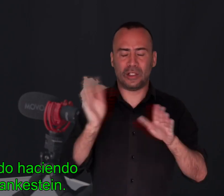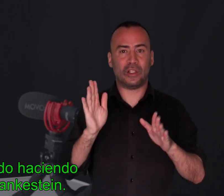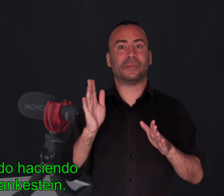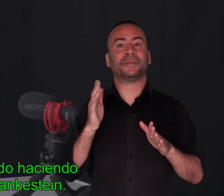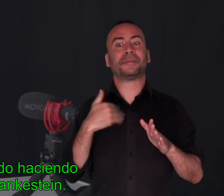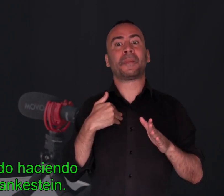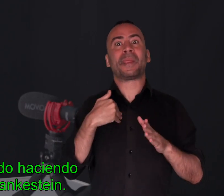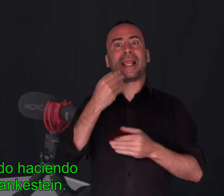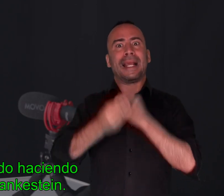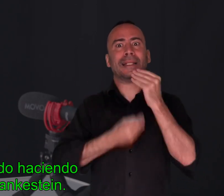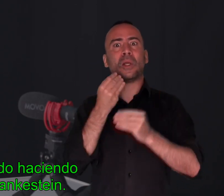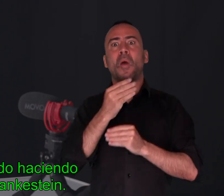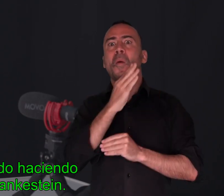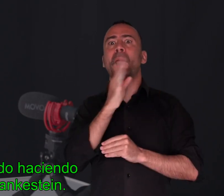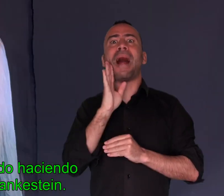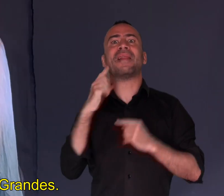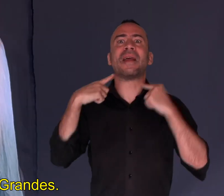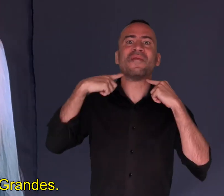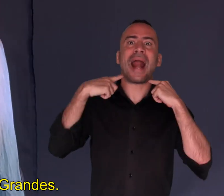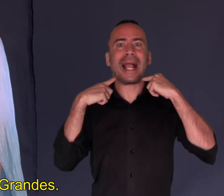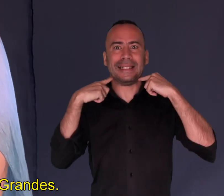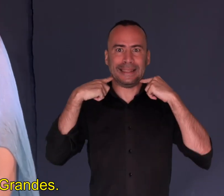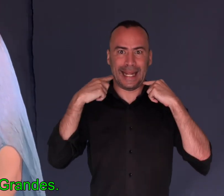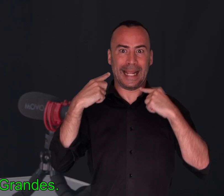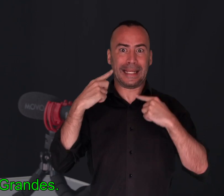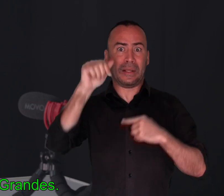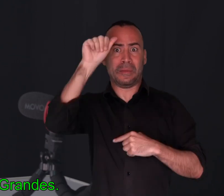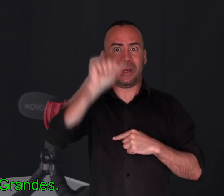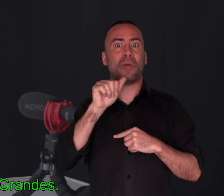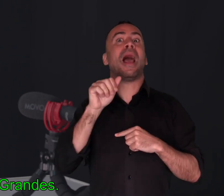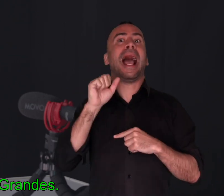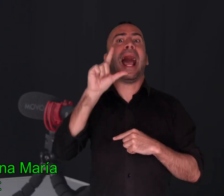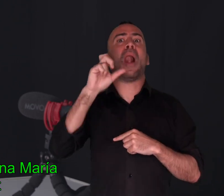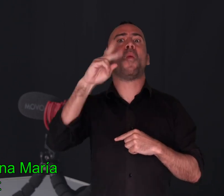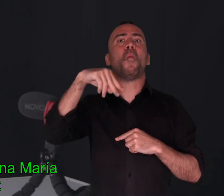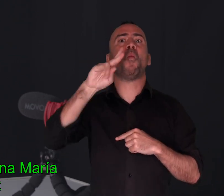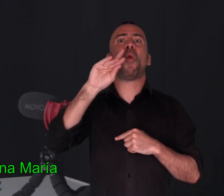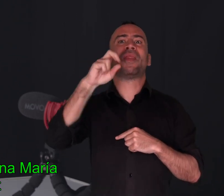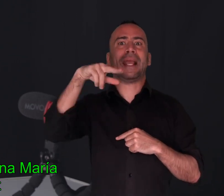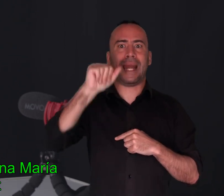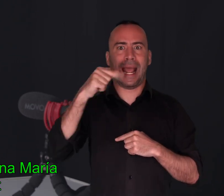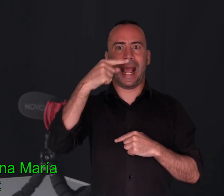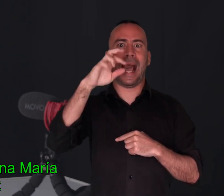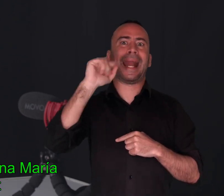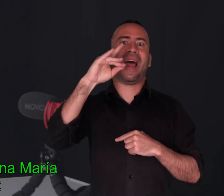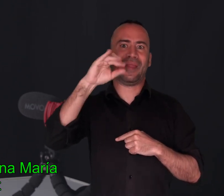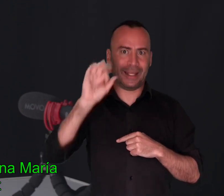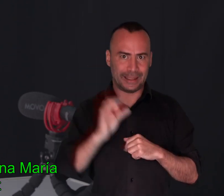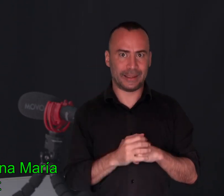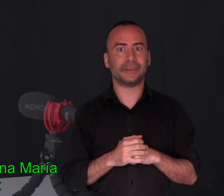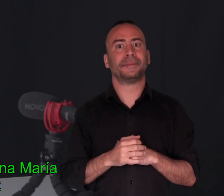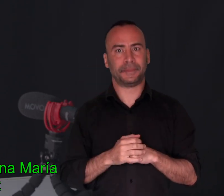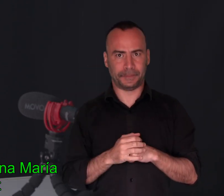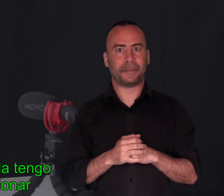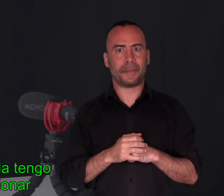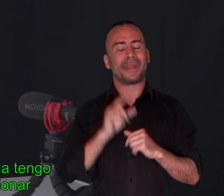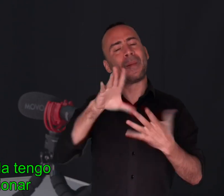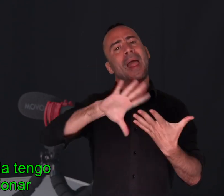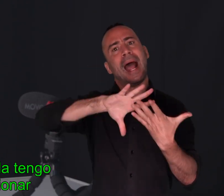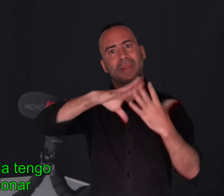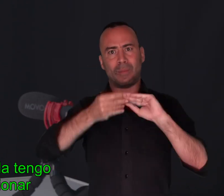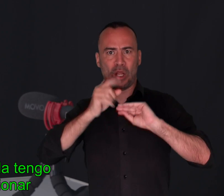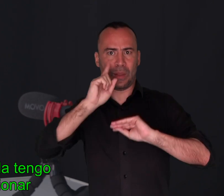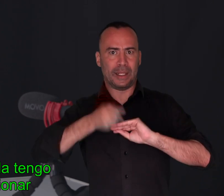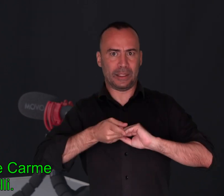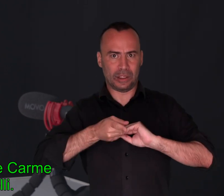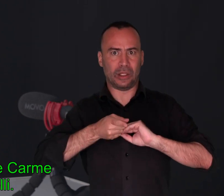este año estaba haciendo la madre de Frank estein de almudena grandes de almudena grandes eh versión de Ana María ricard que también la tengo